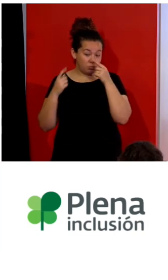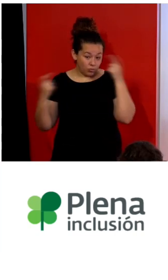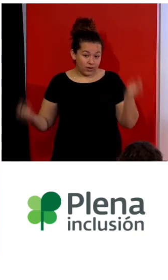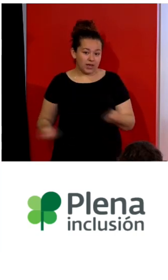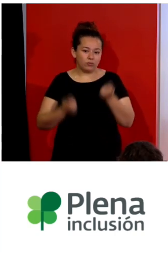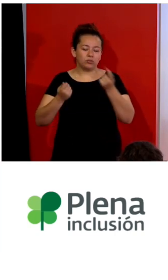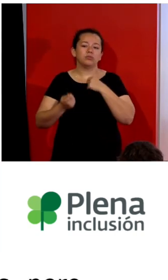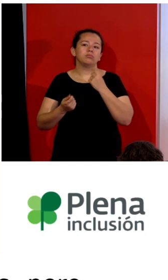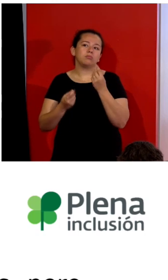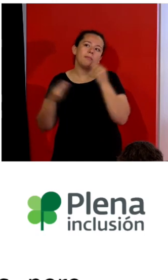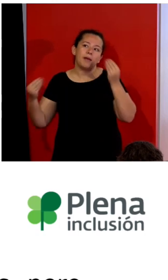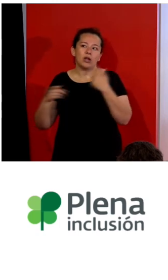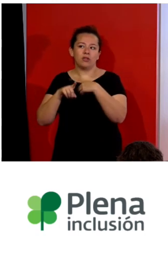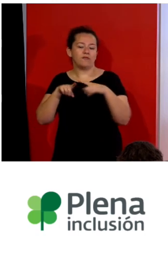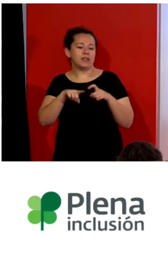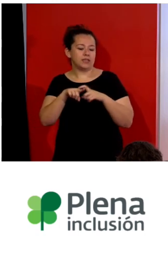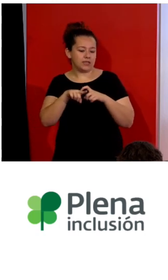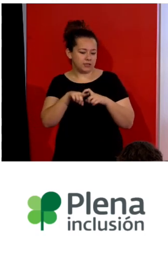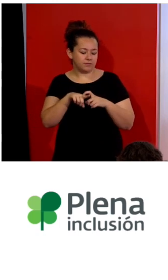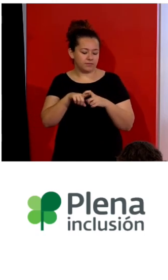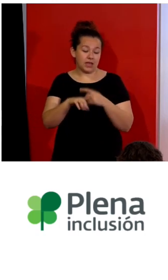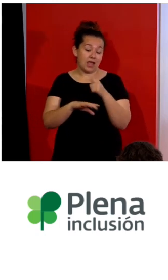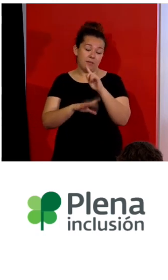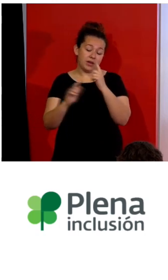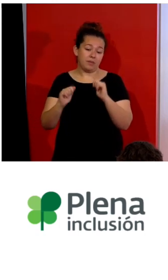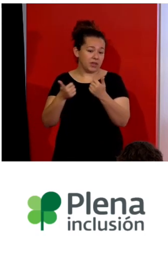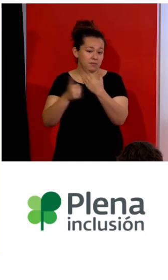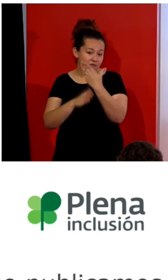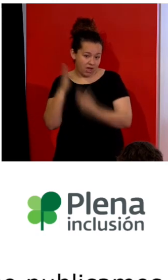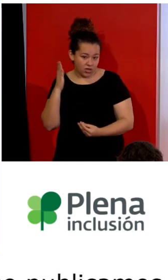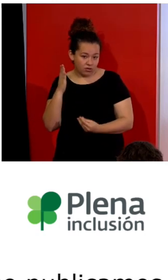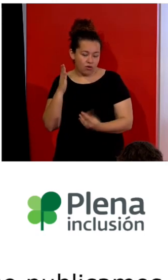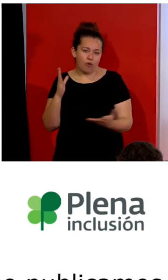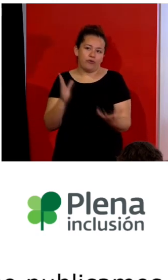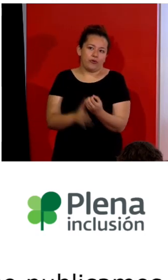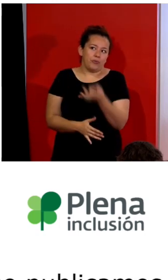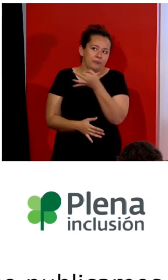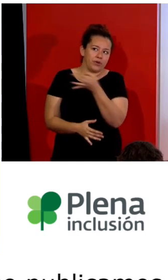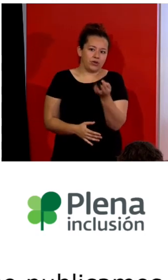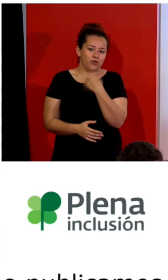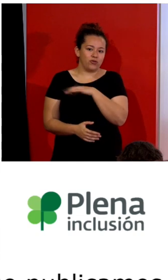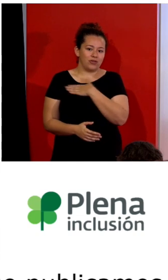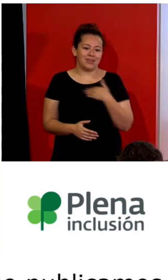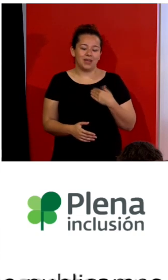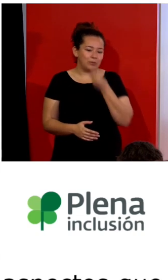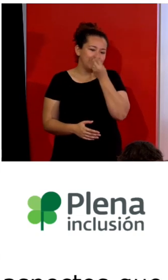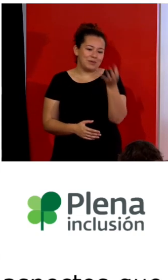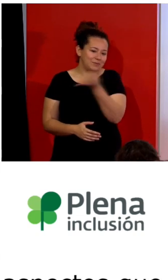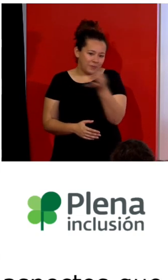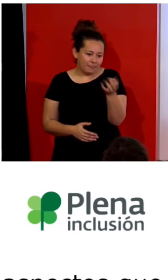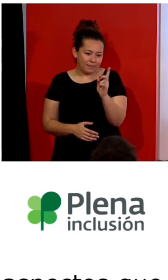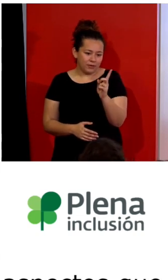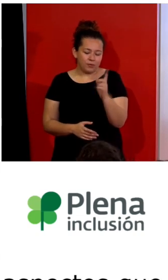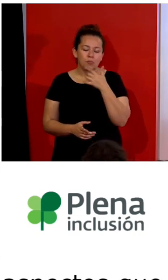determinados aspectos que fallaron al principio o no fueron todo lo bueno que nosotros queríamos. Por ejemplo, en la